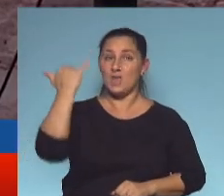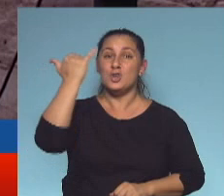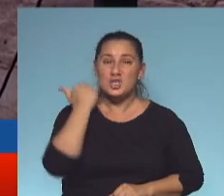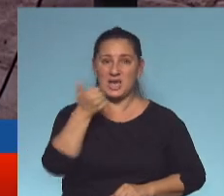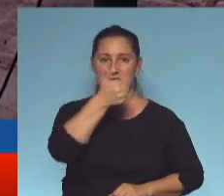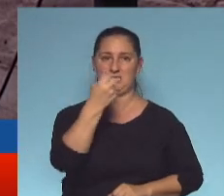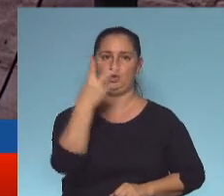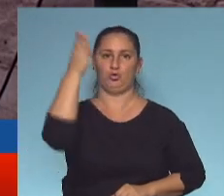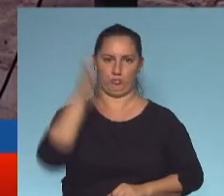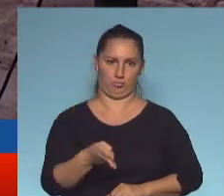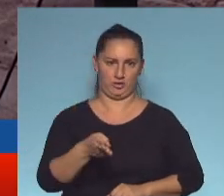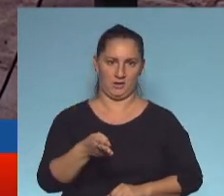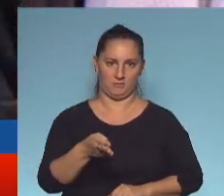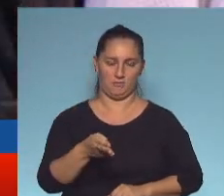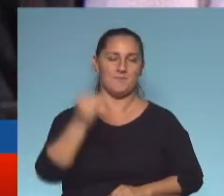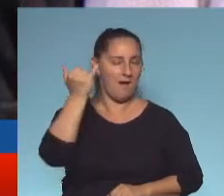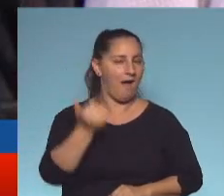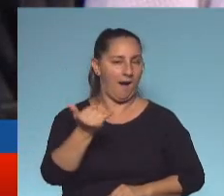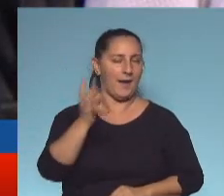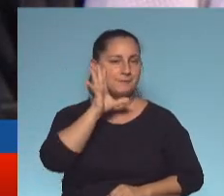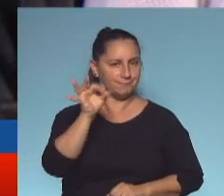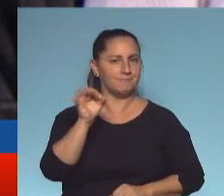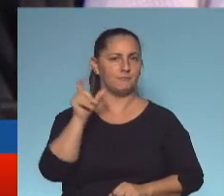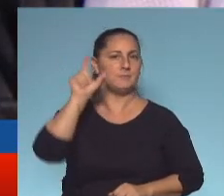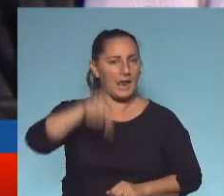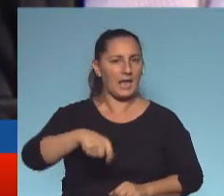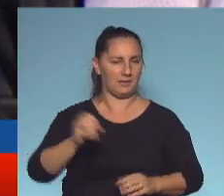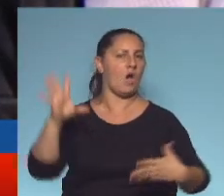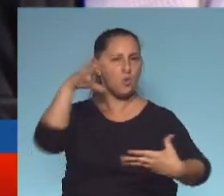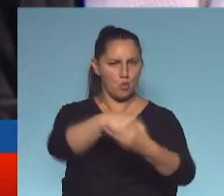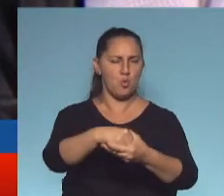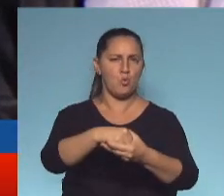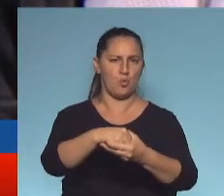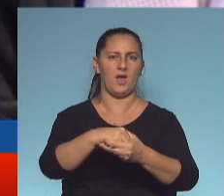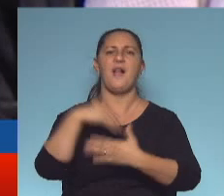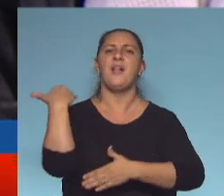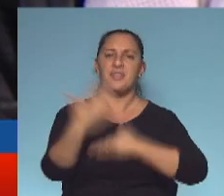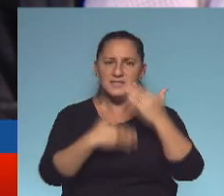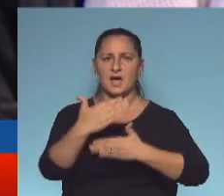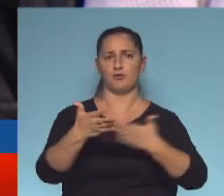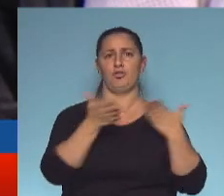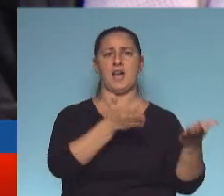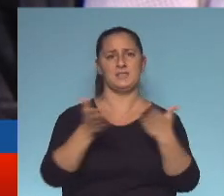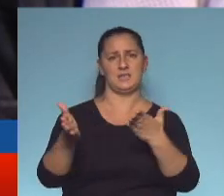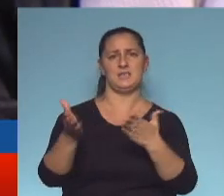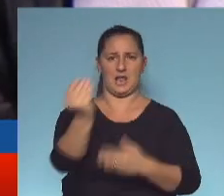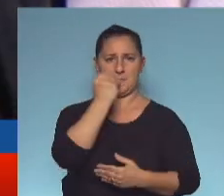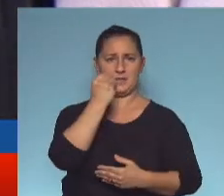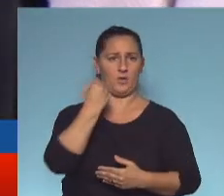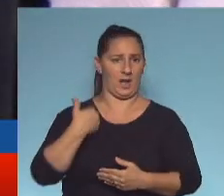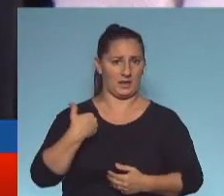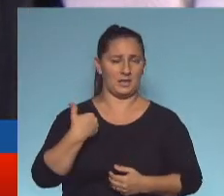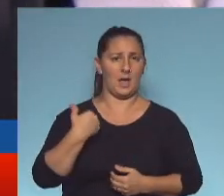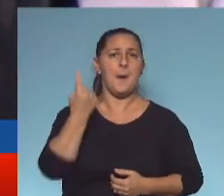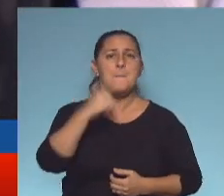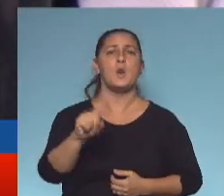al 62%. Tenemos una clara cobertura alimentaria, un importante desarrollo de asistencia alimentaria en Argentina y